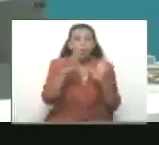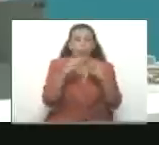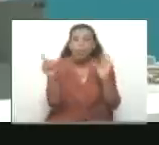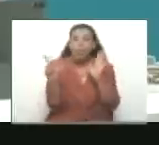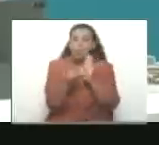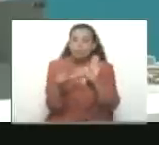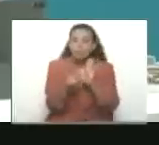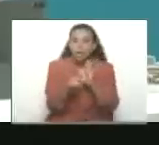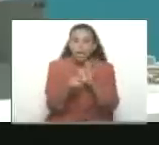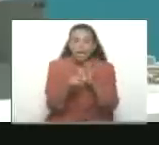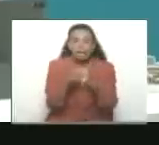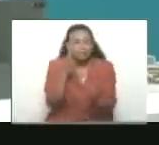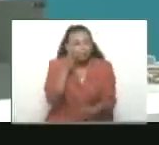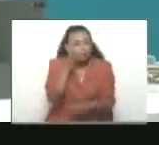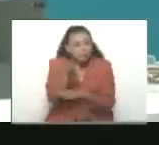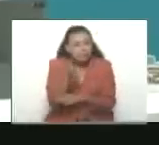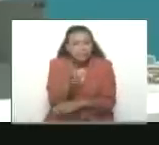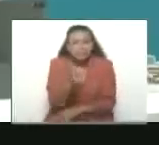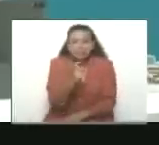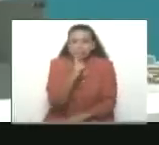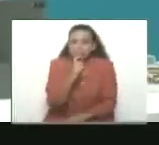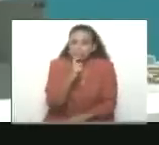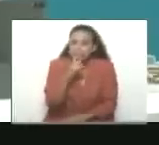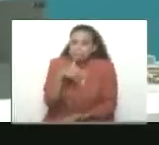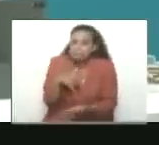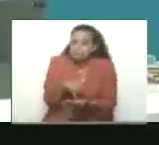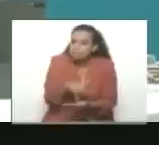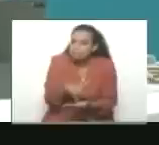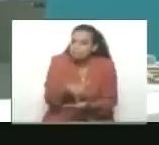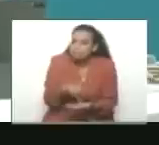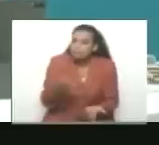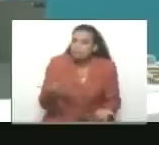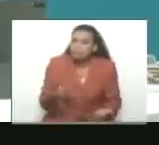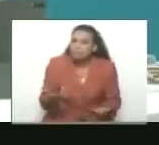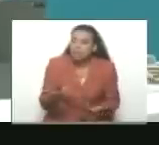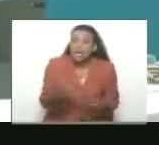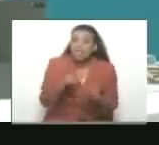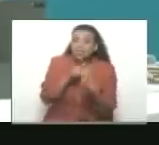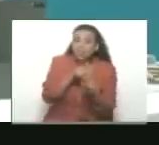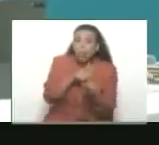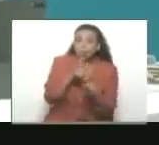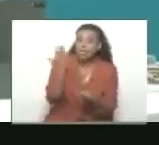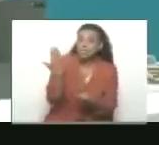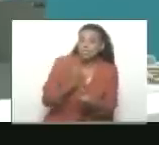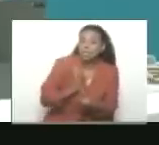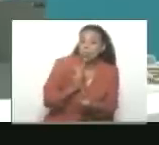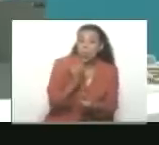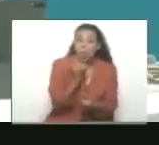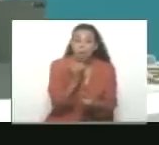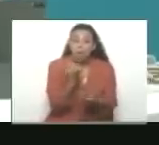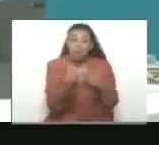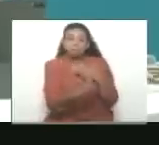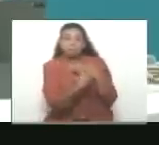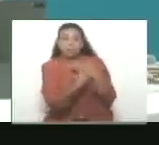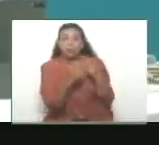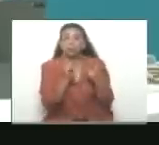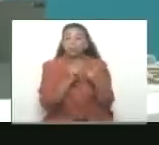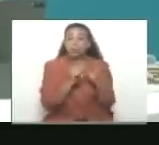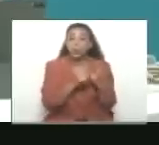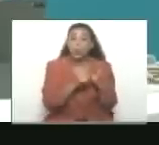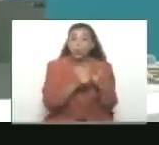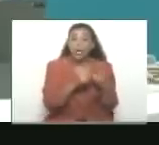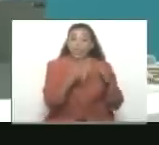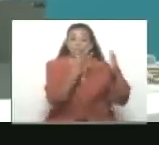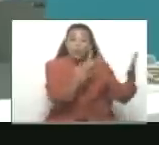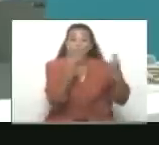que es una herida que tenemos allí de dos sucesos las sanciones el bloqueo que nos quitó el